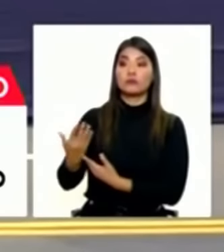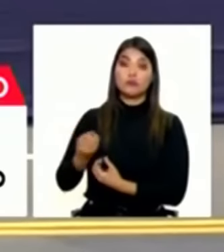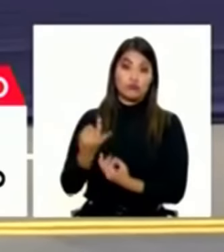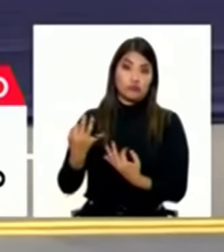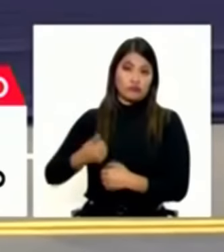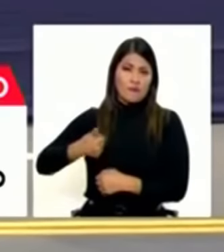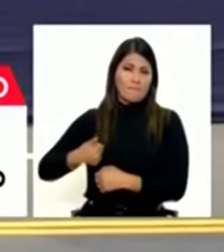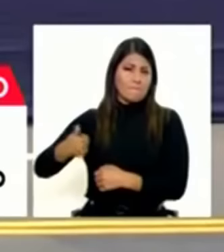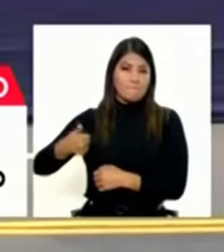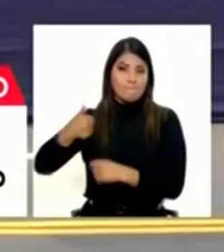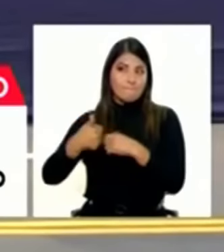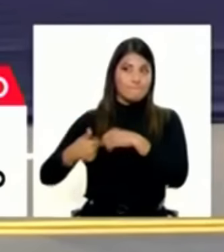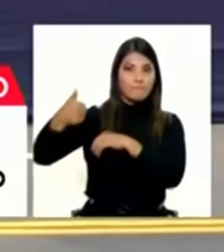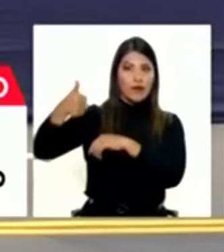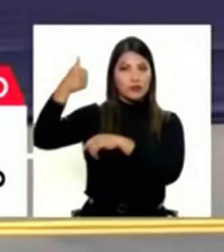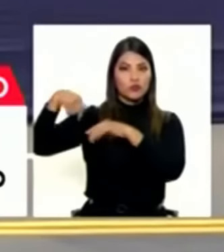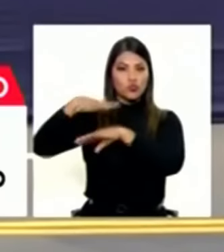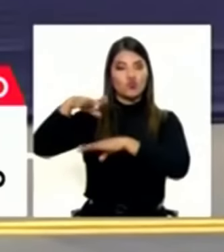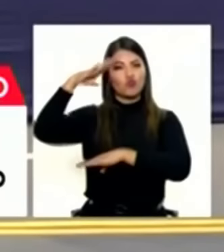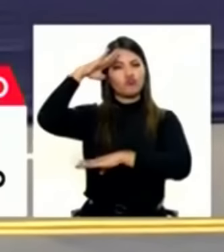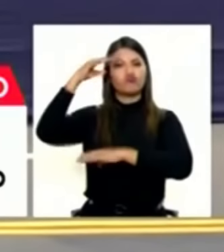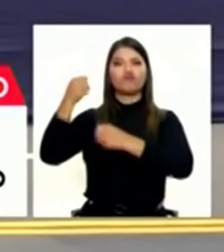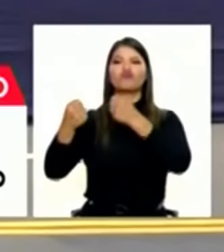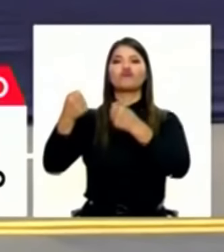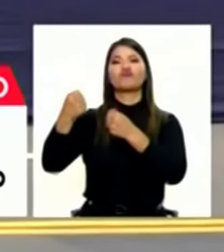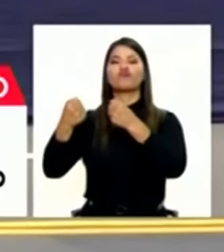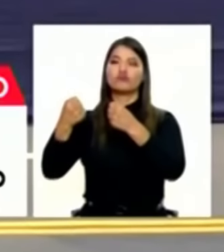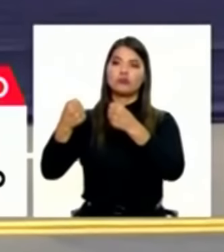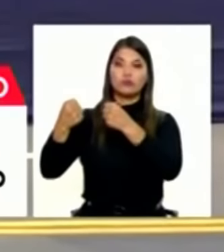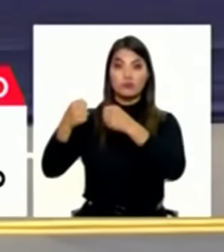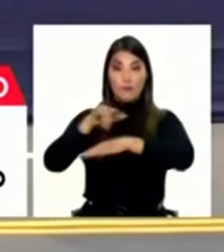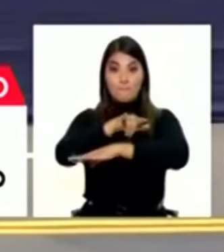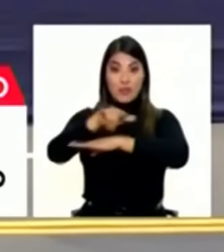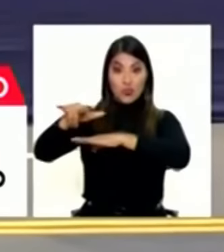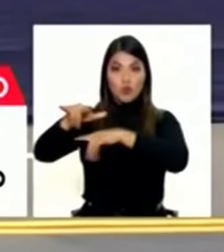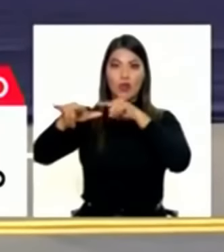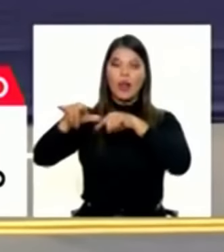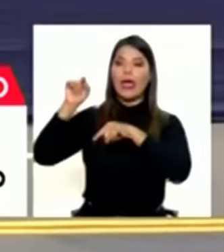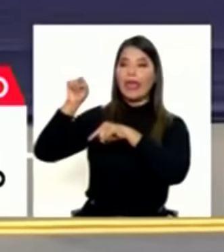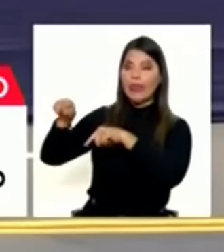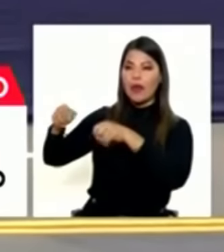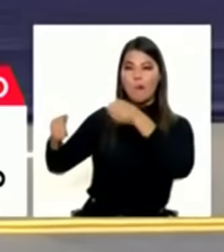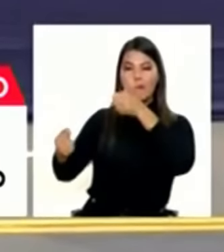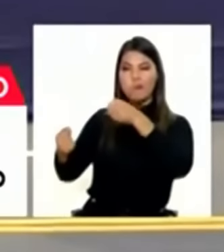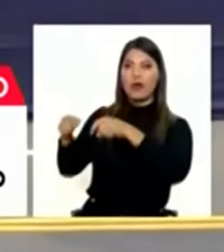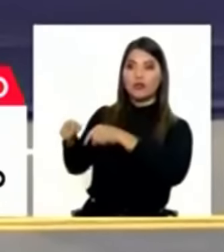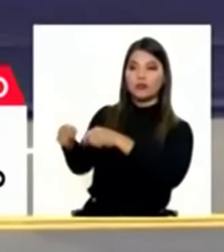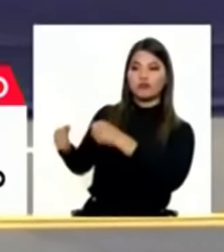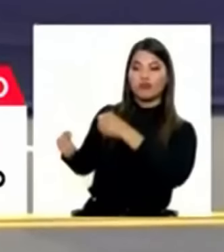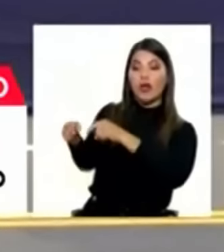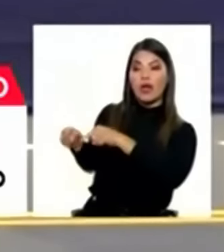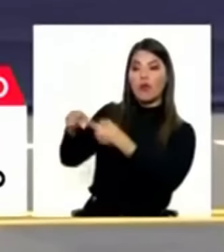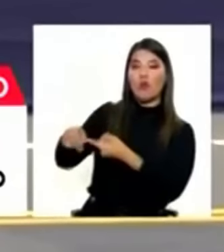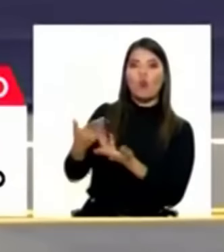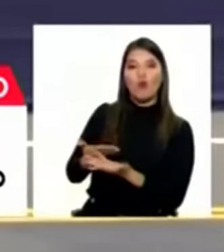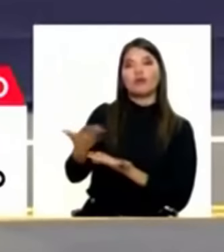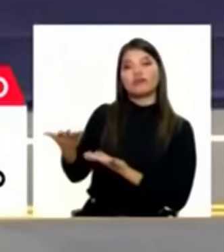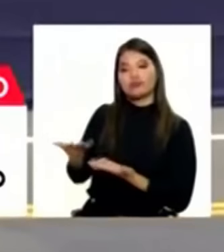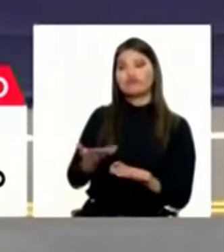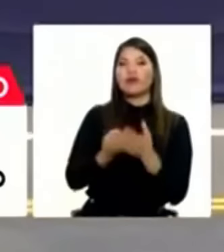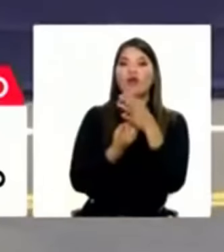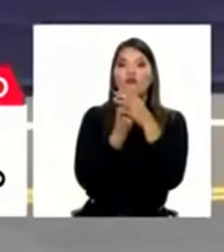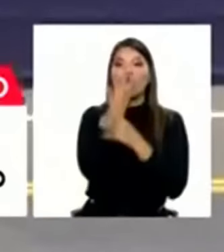autoridades máximas de la Fuerza Aérea del Perú serán los primeros en dejar esta ofrenda